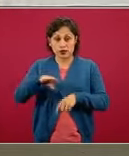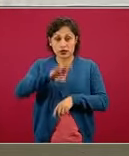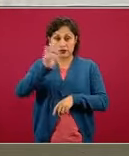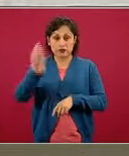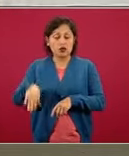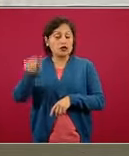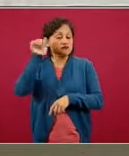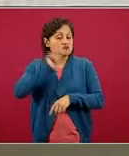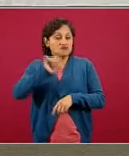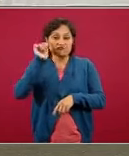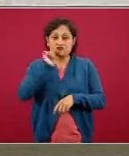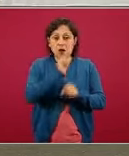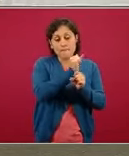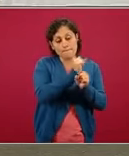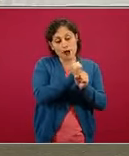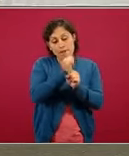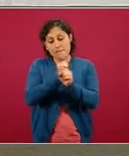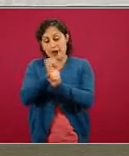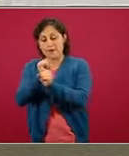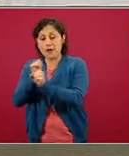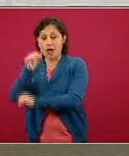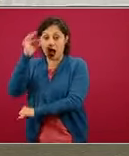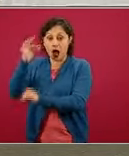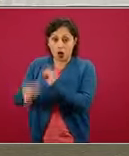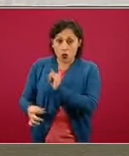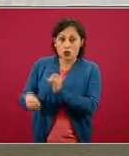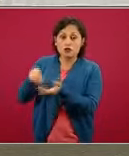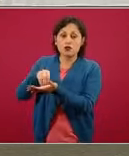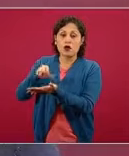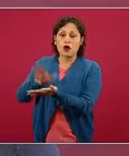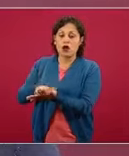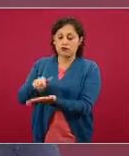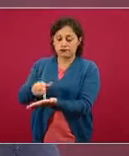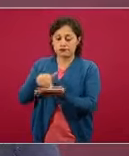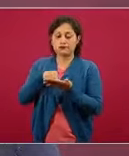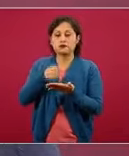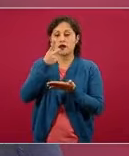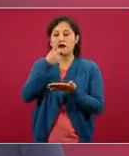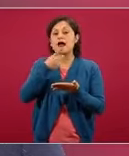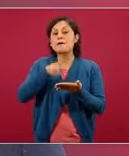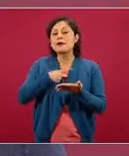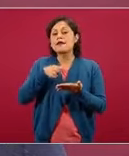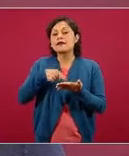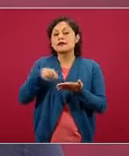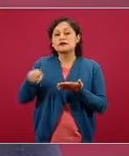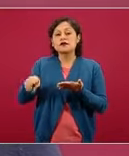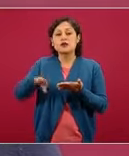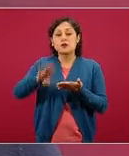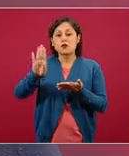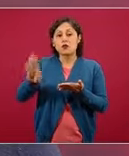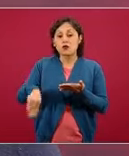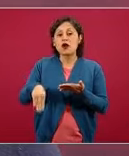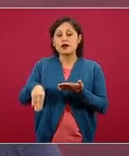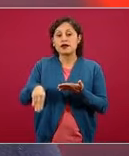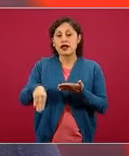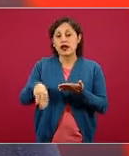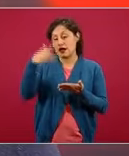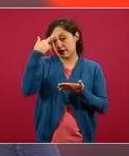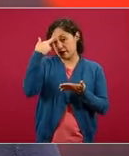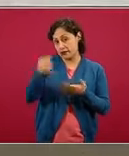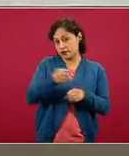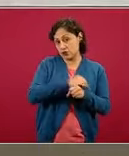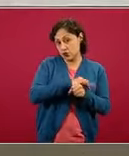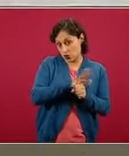que en su momento nos va a permitir finalmente conocer si la defunción estuvo o no asociada a efectos